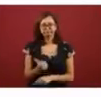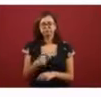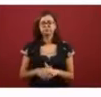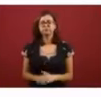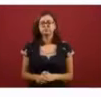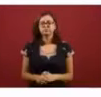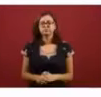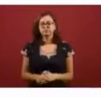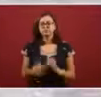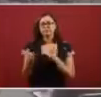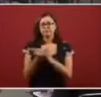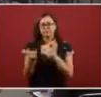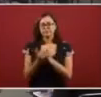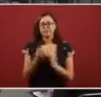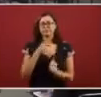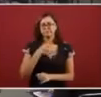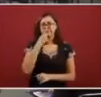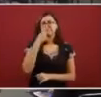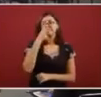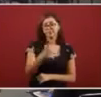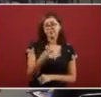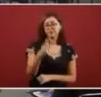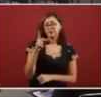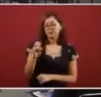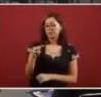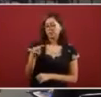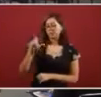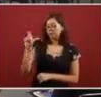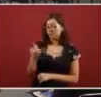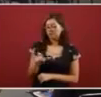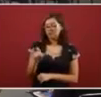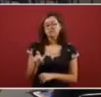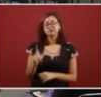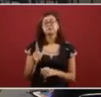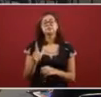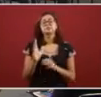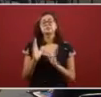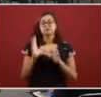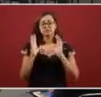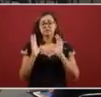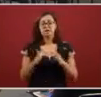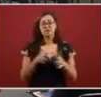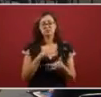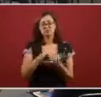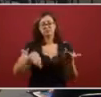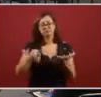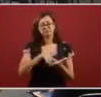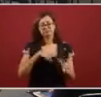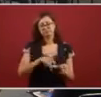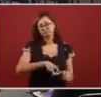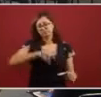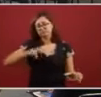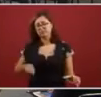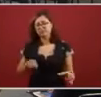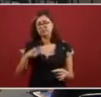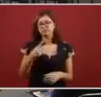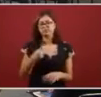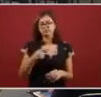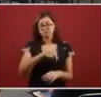cierto, comentarles que Pemex ya le retiró la venta a una de las